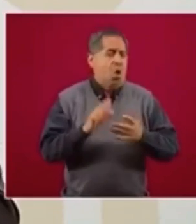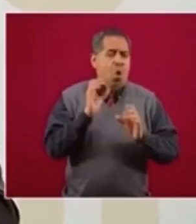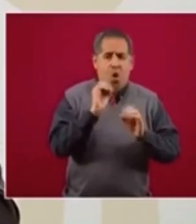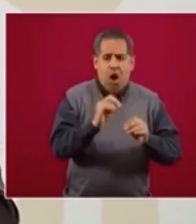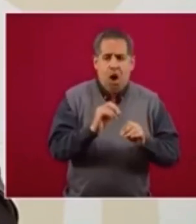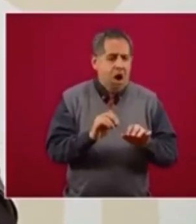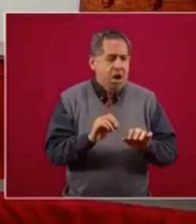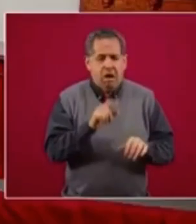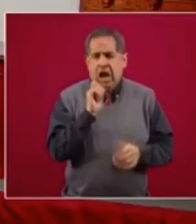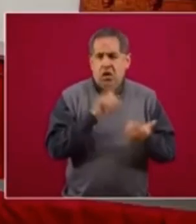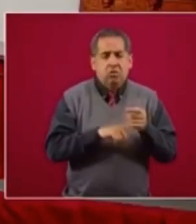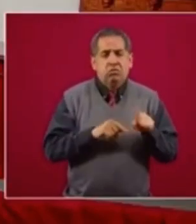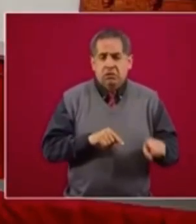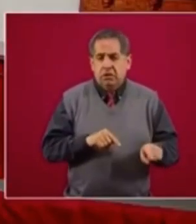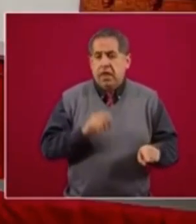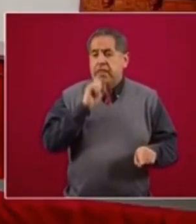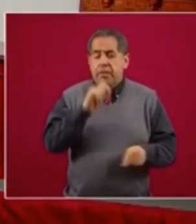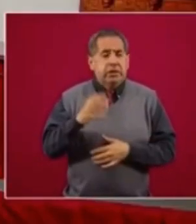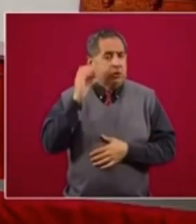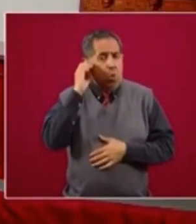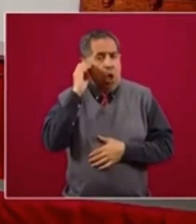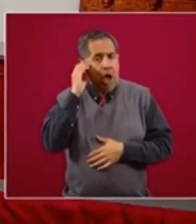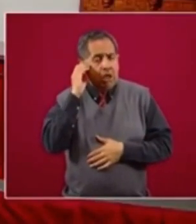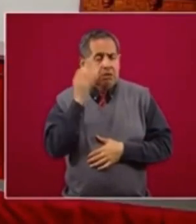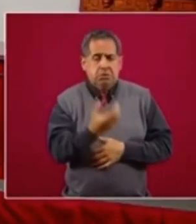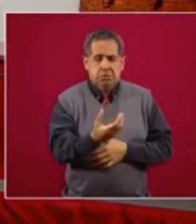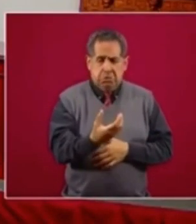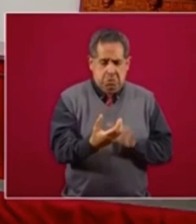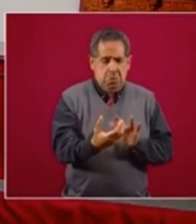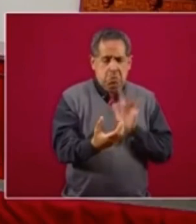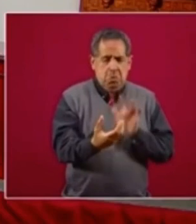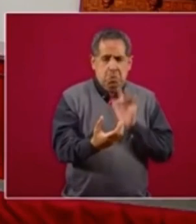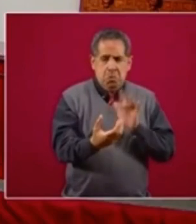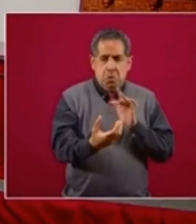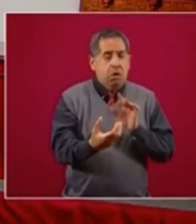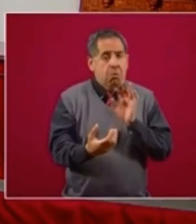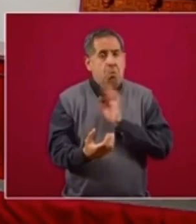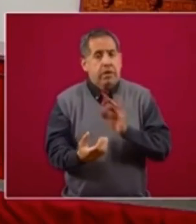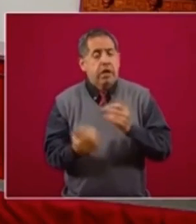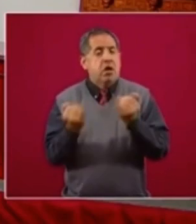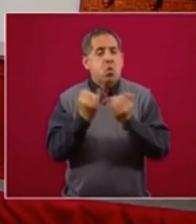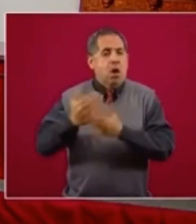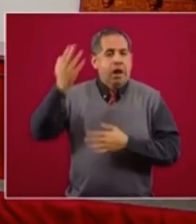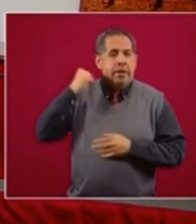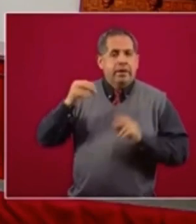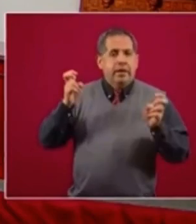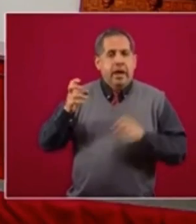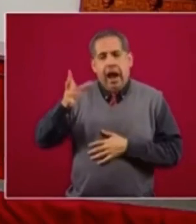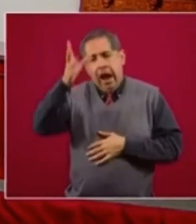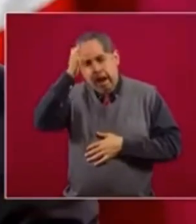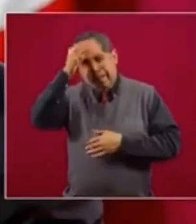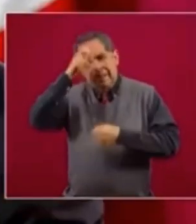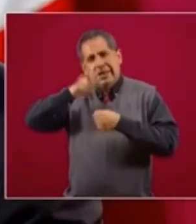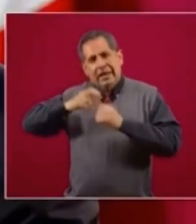herramienta digital, también por el teléfono celular, como vimos que se hizo en Aprende en Casa, en donde